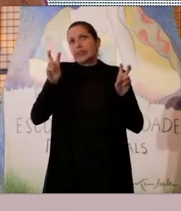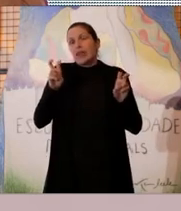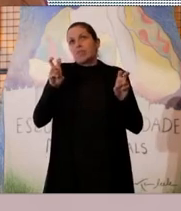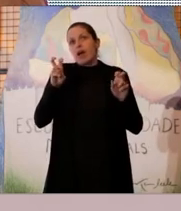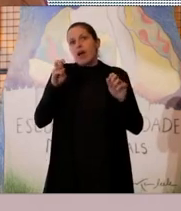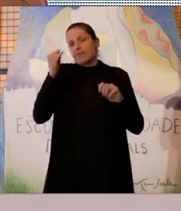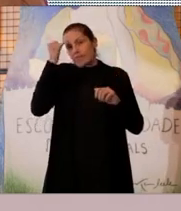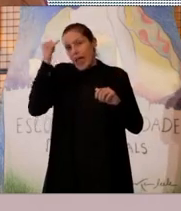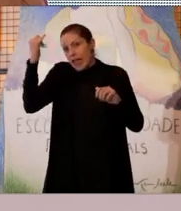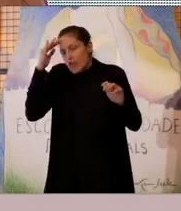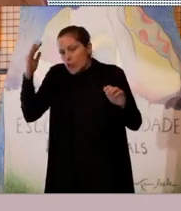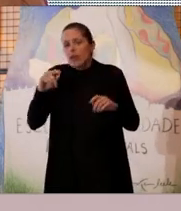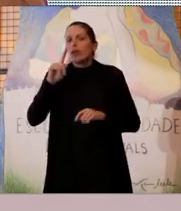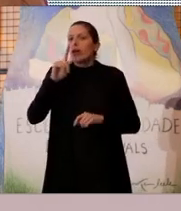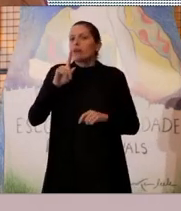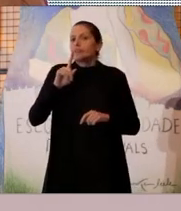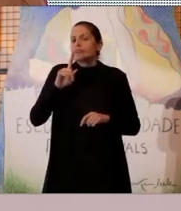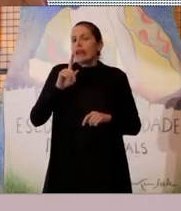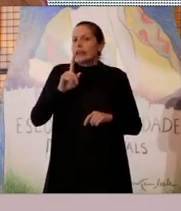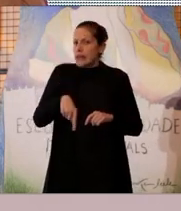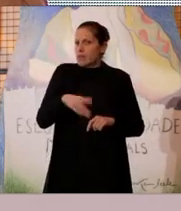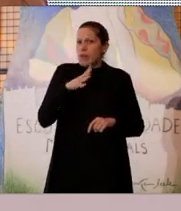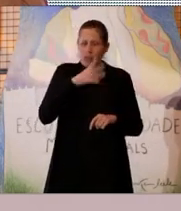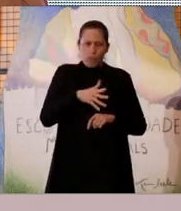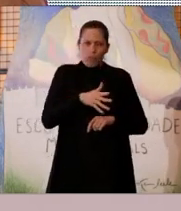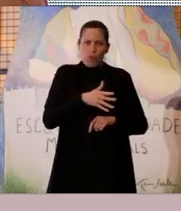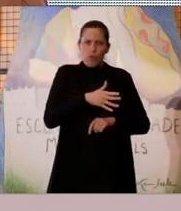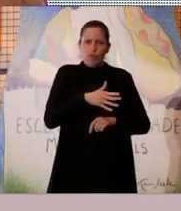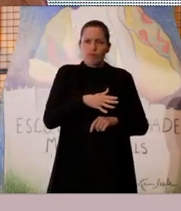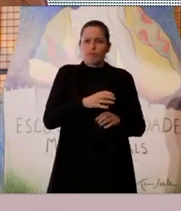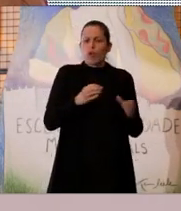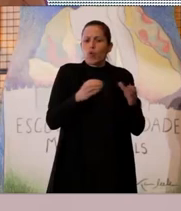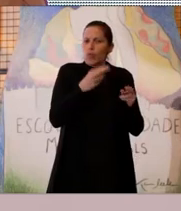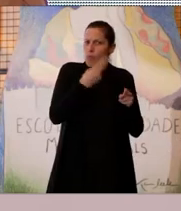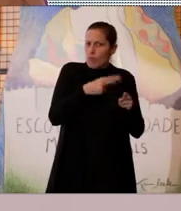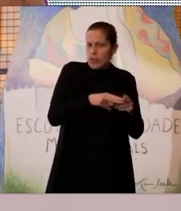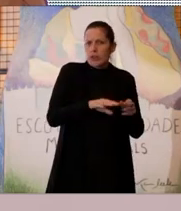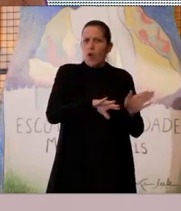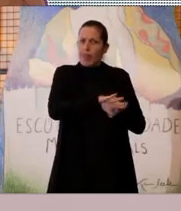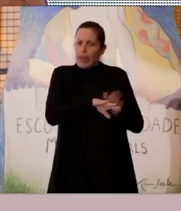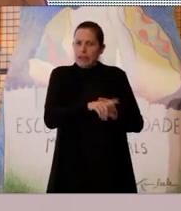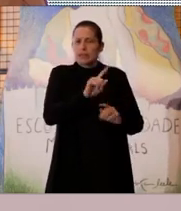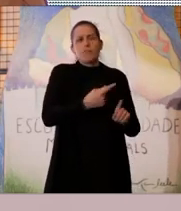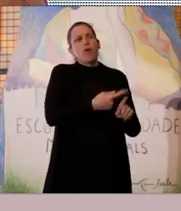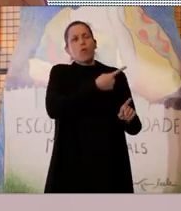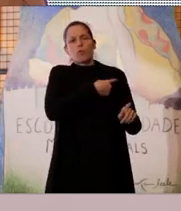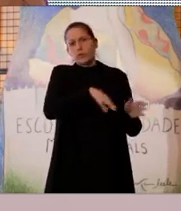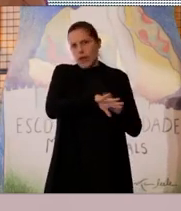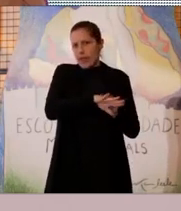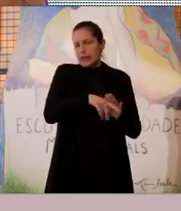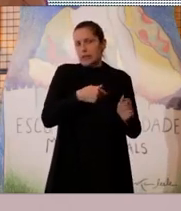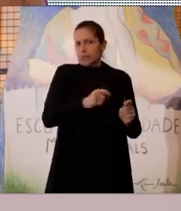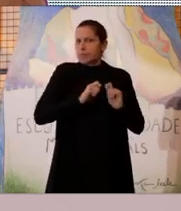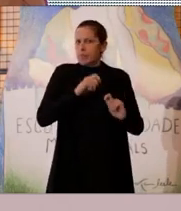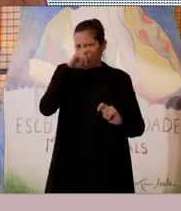y evidentemente todo eso cómo lo aprovecha a la derecha y la ultraderecha y en qué soy algo más optimista